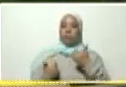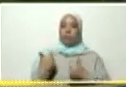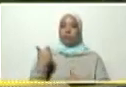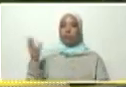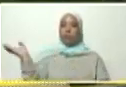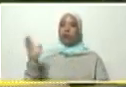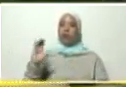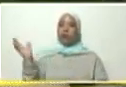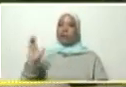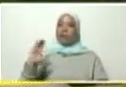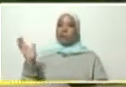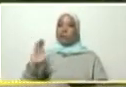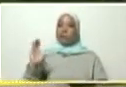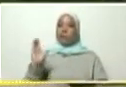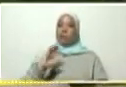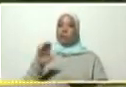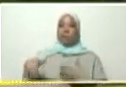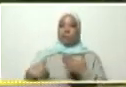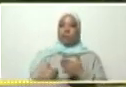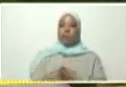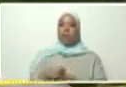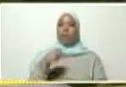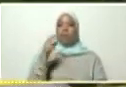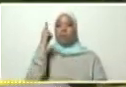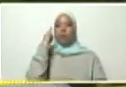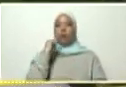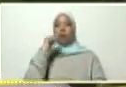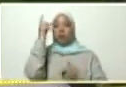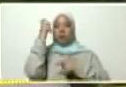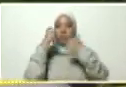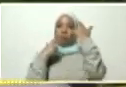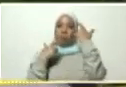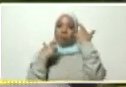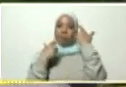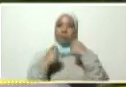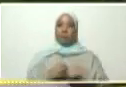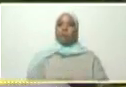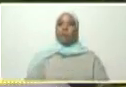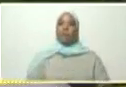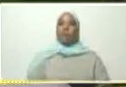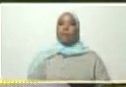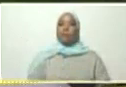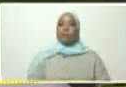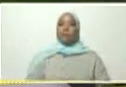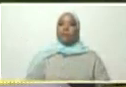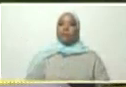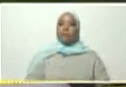Caracas todas las vías de Caracas verdad el número de vc de Caracas